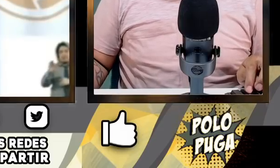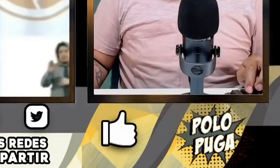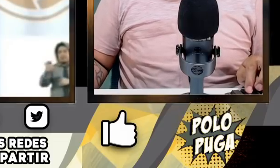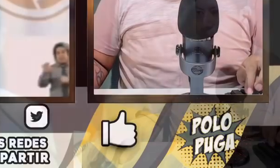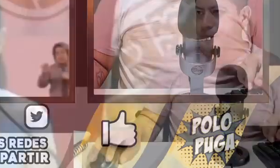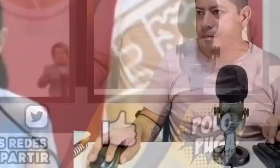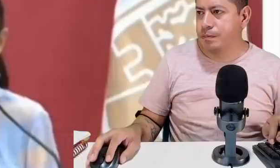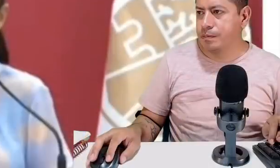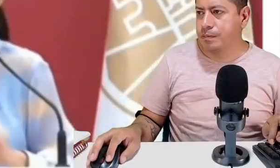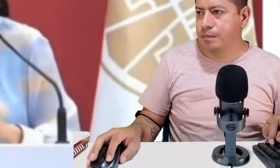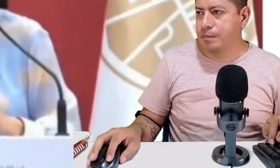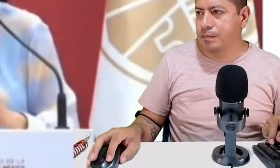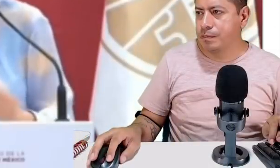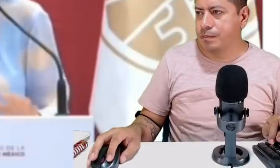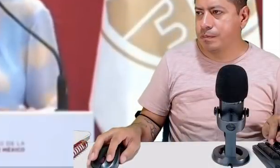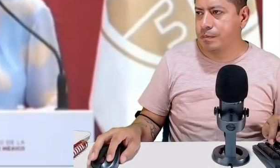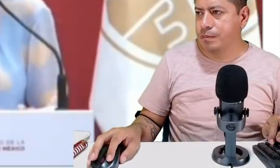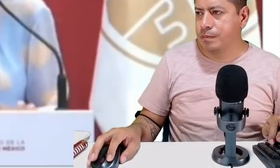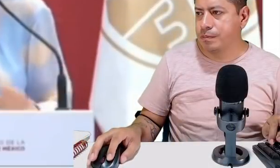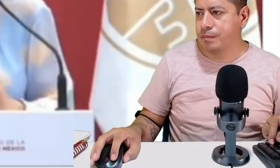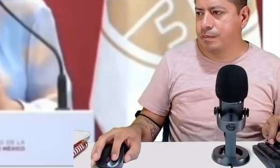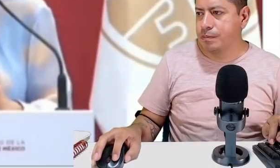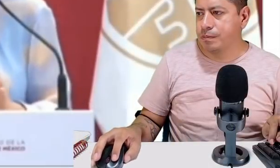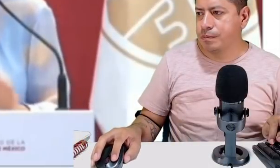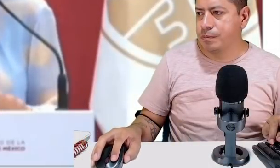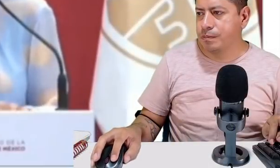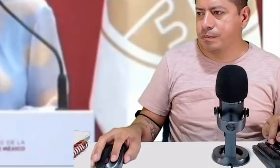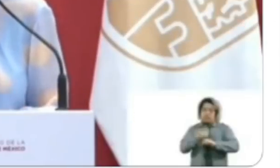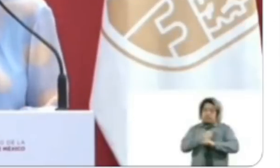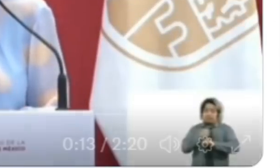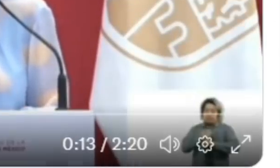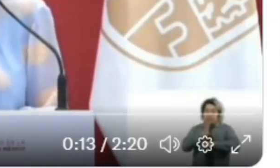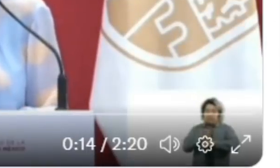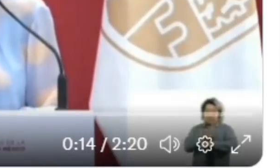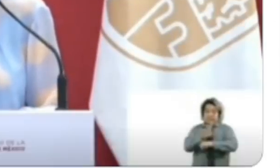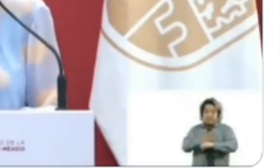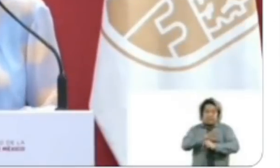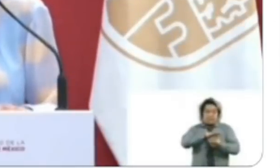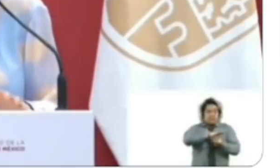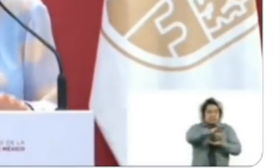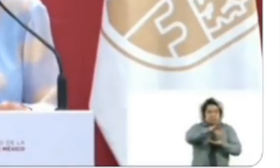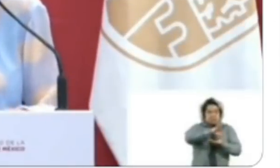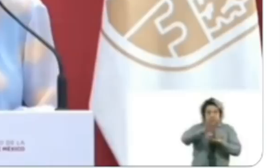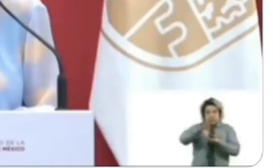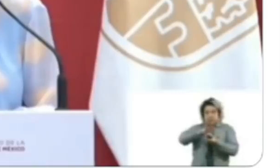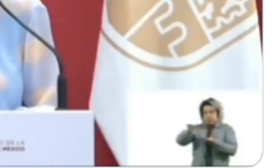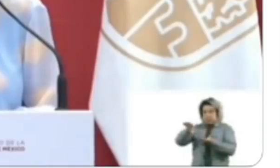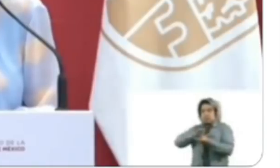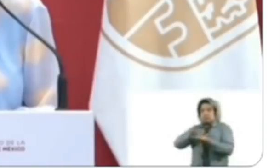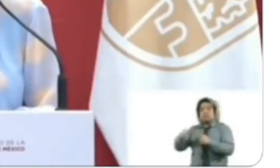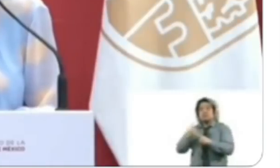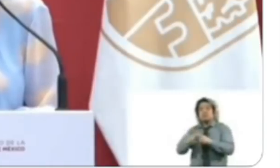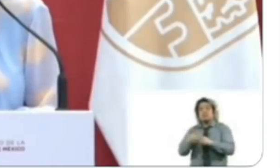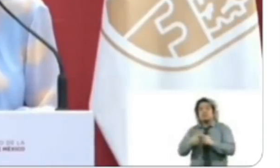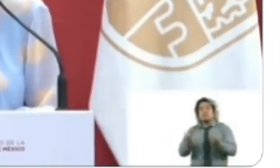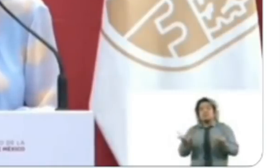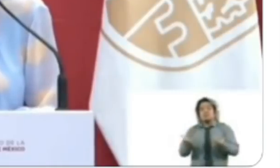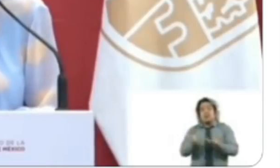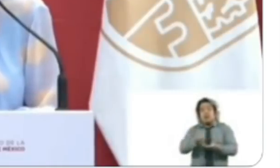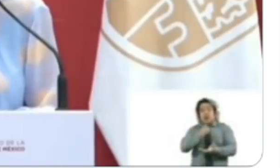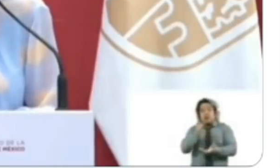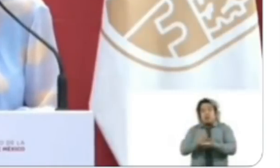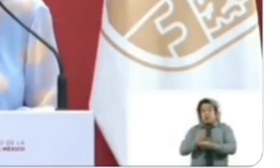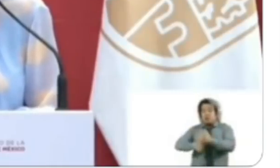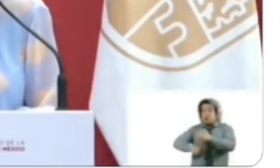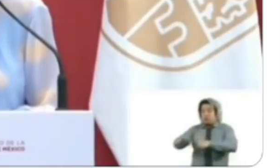electricidad de que la generación y la distribución fueran principalmente a través de empresas